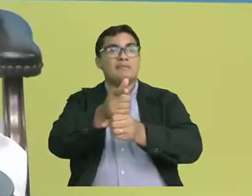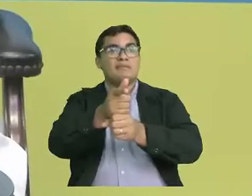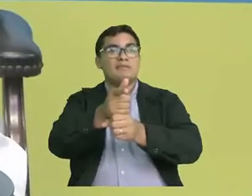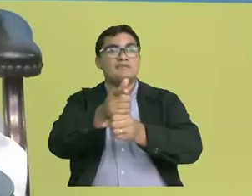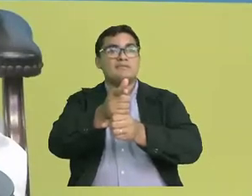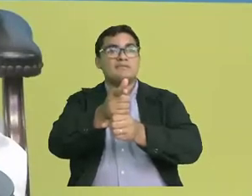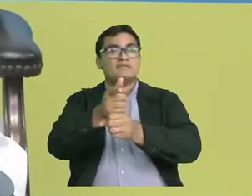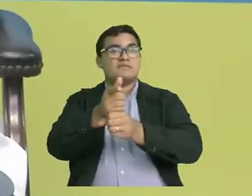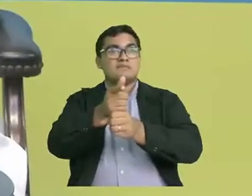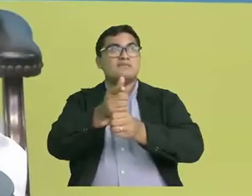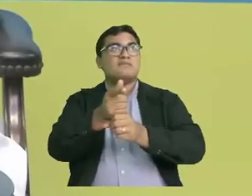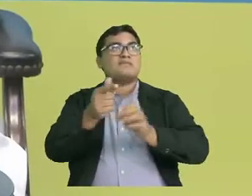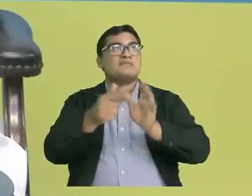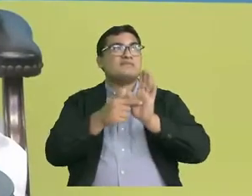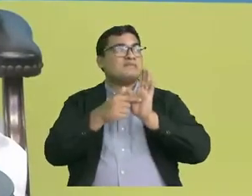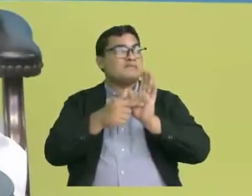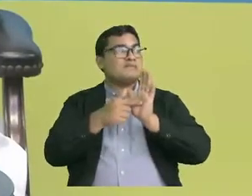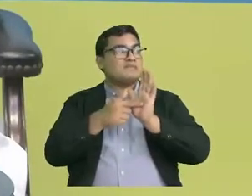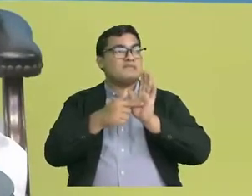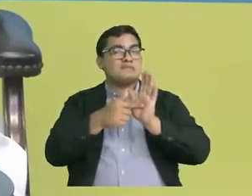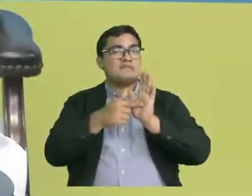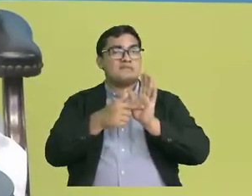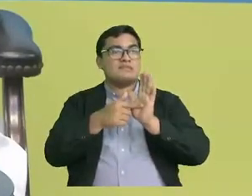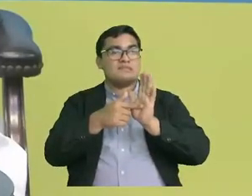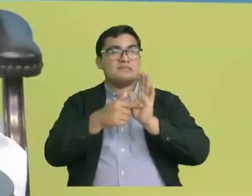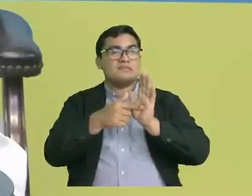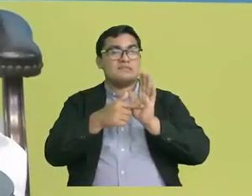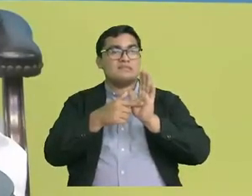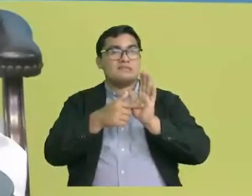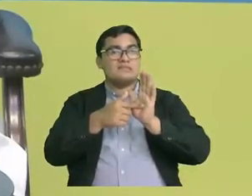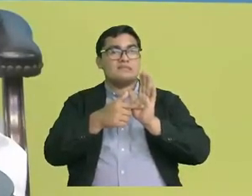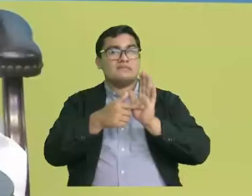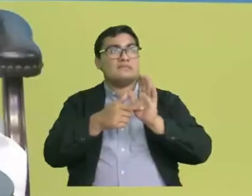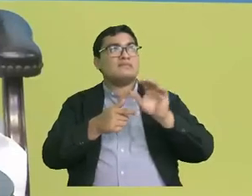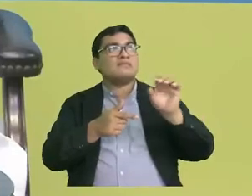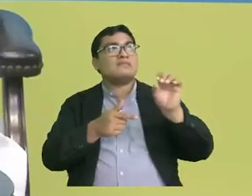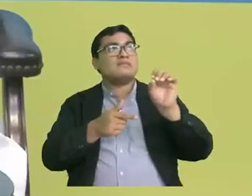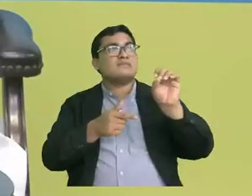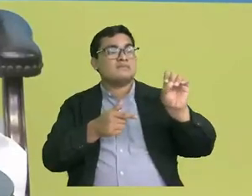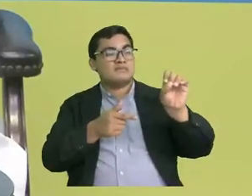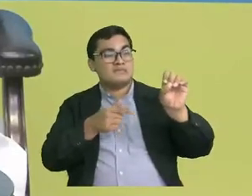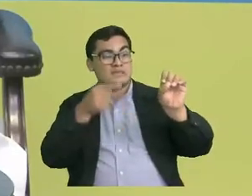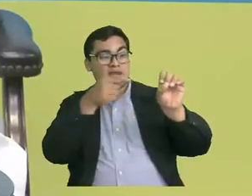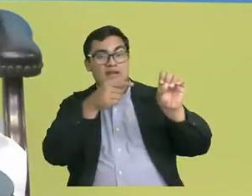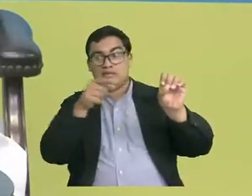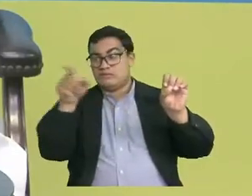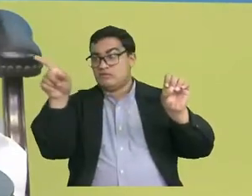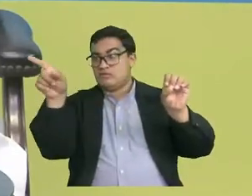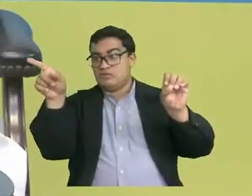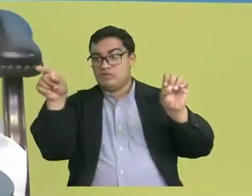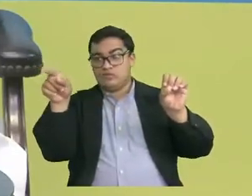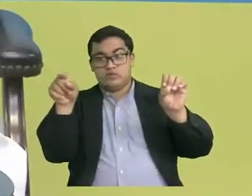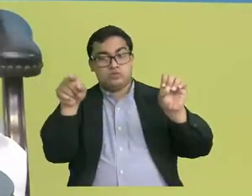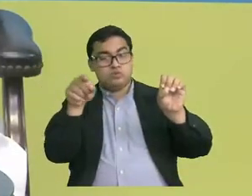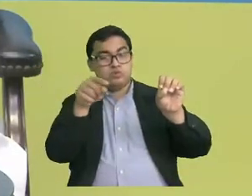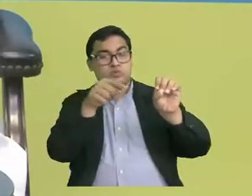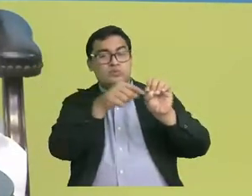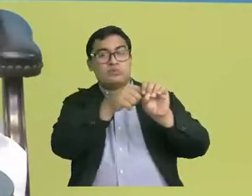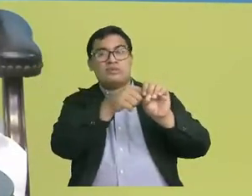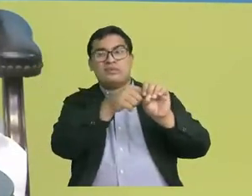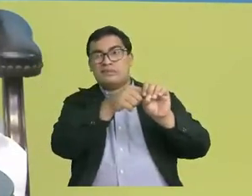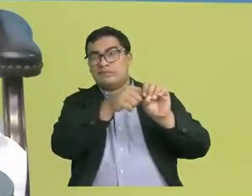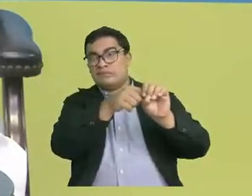doctor. La mano está así porque yo lo veo como un receptor al que la hormona se va a unir.